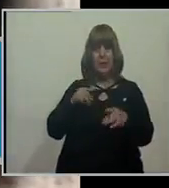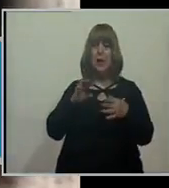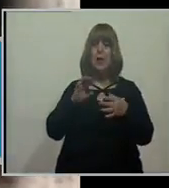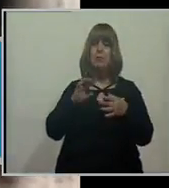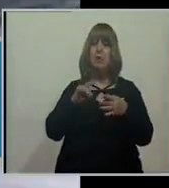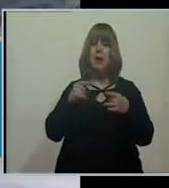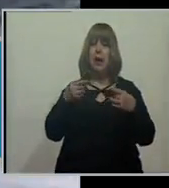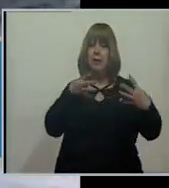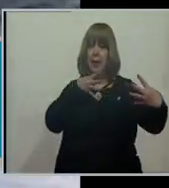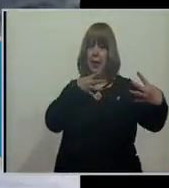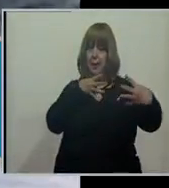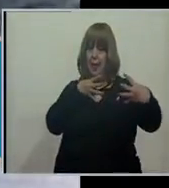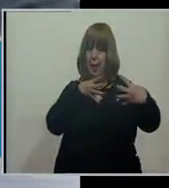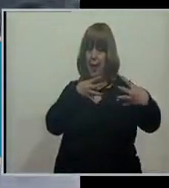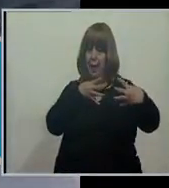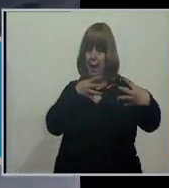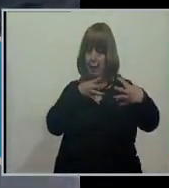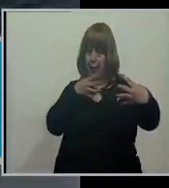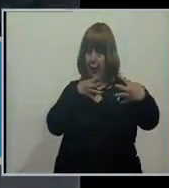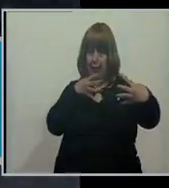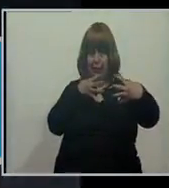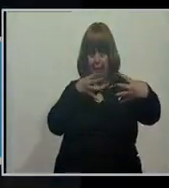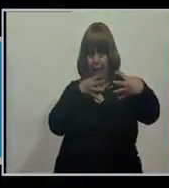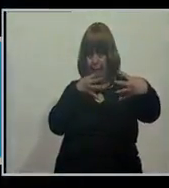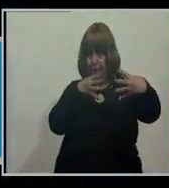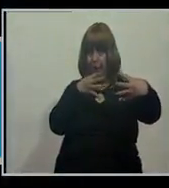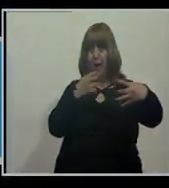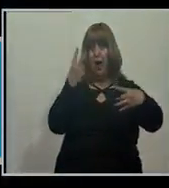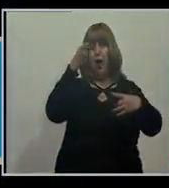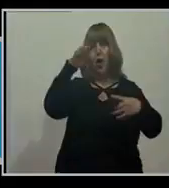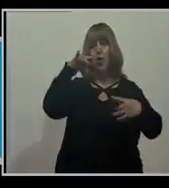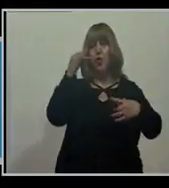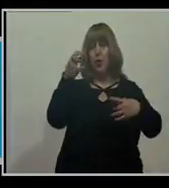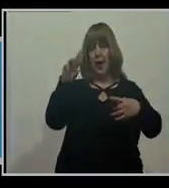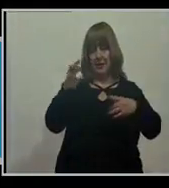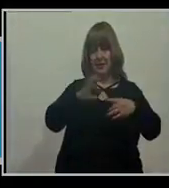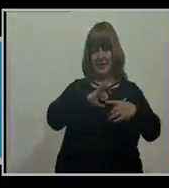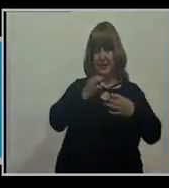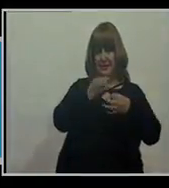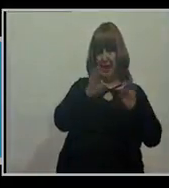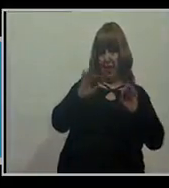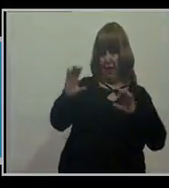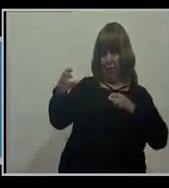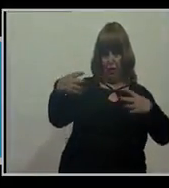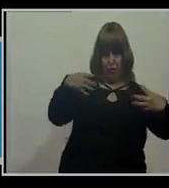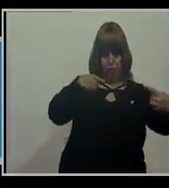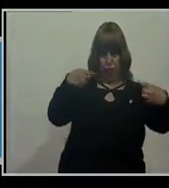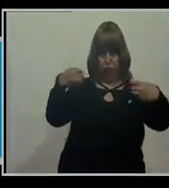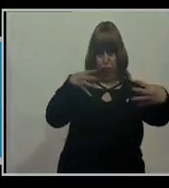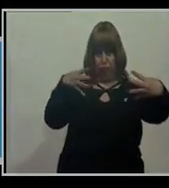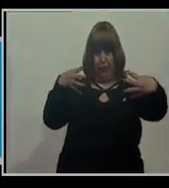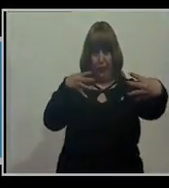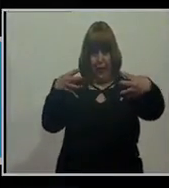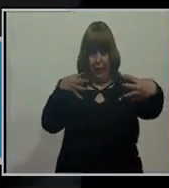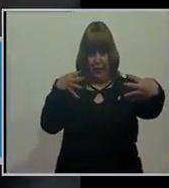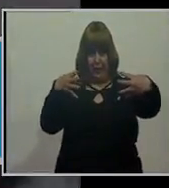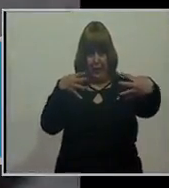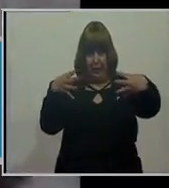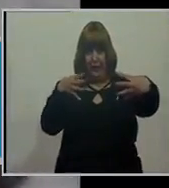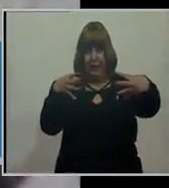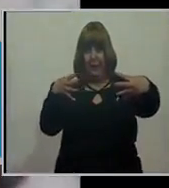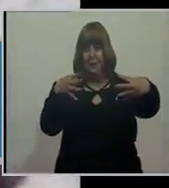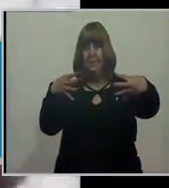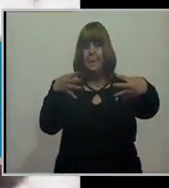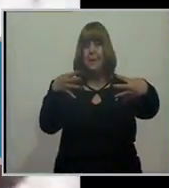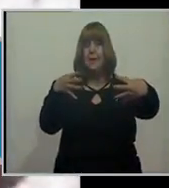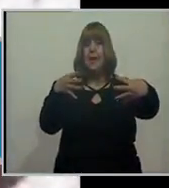una guerra. Así como lo escuchan, entre Honduras y El Salvador, obviamente que había resquemores políticos por otras cosas, pero tuvo